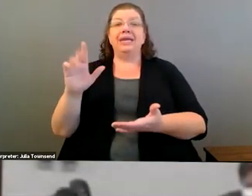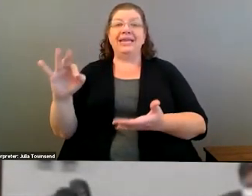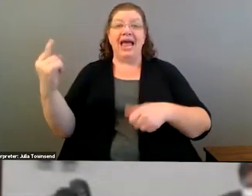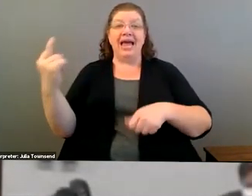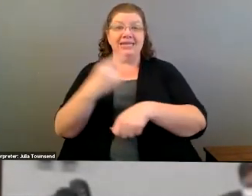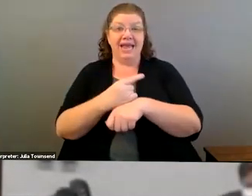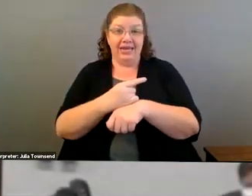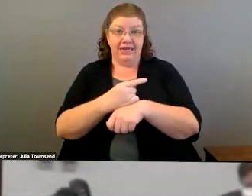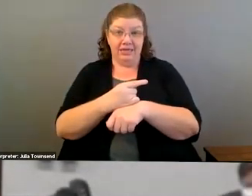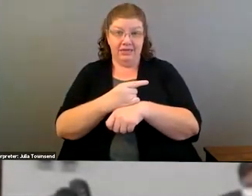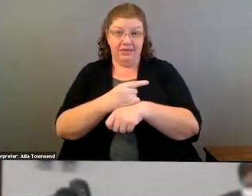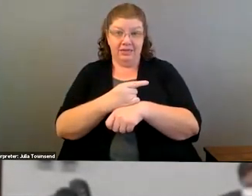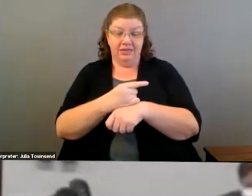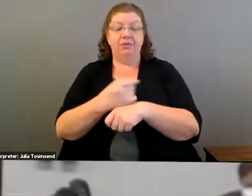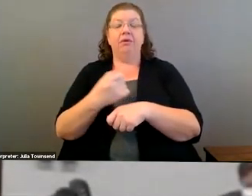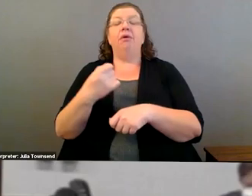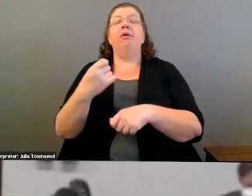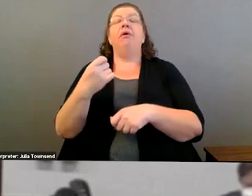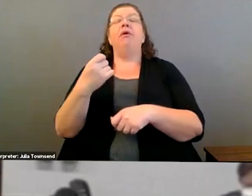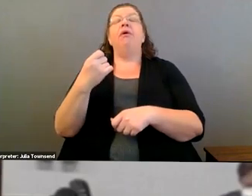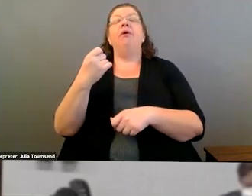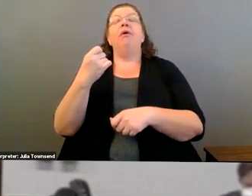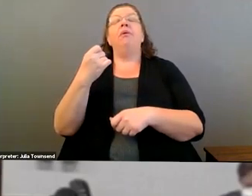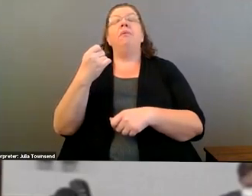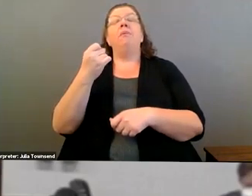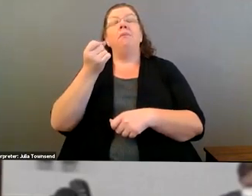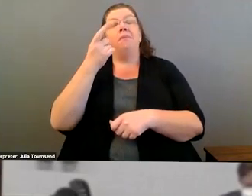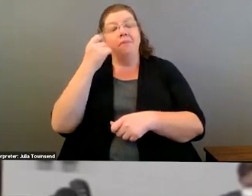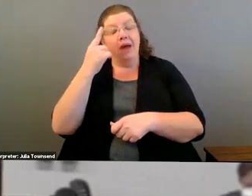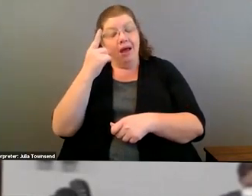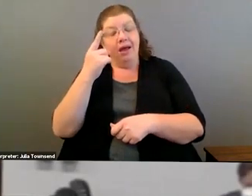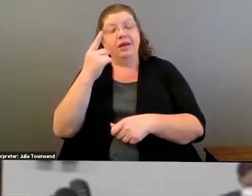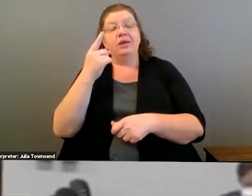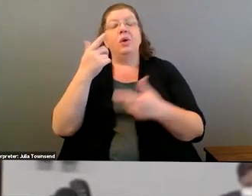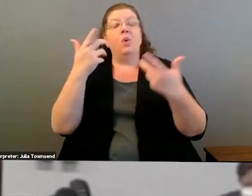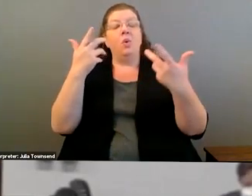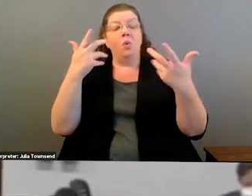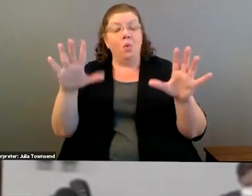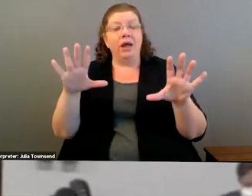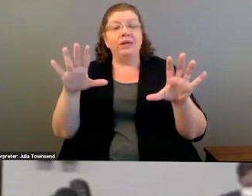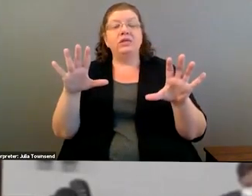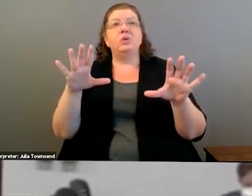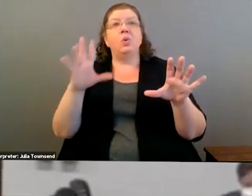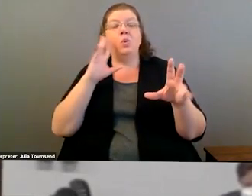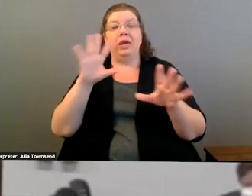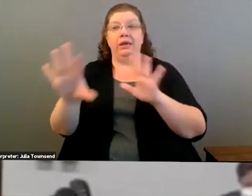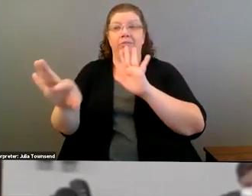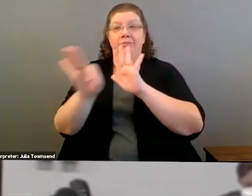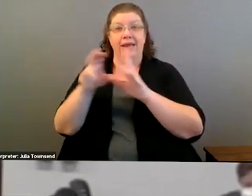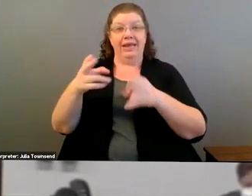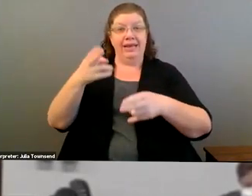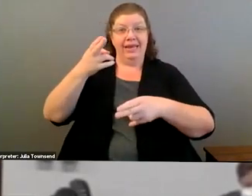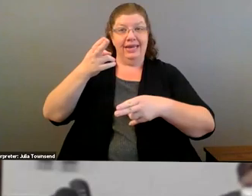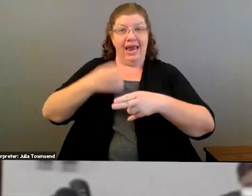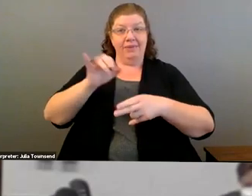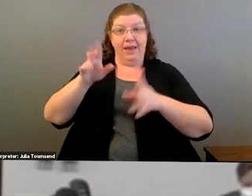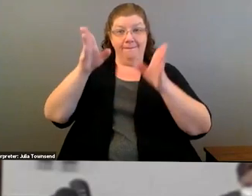29 días pero también deben mantener en mente que una vez que